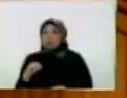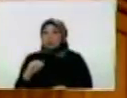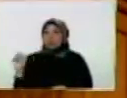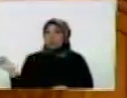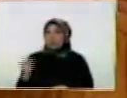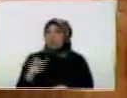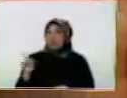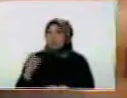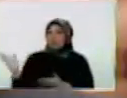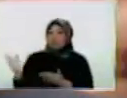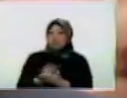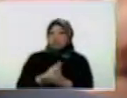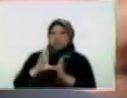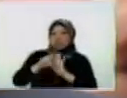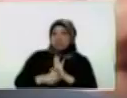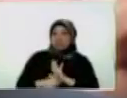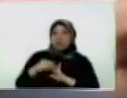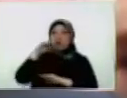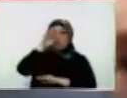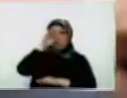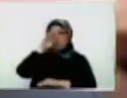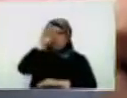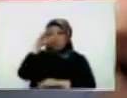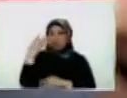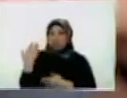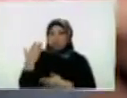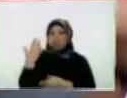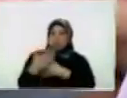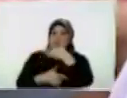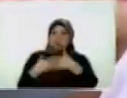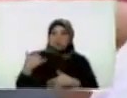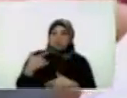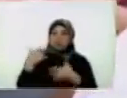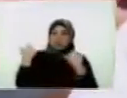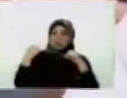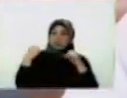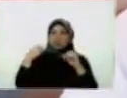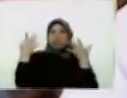nadie le quite el futuro de esta generación.